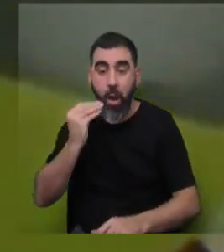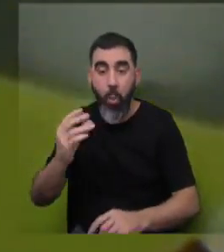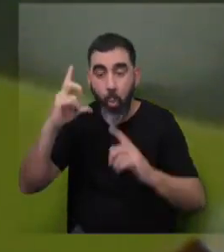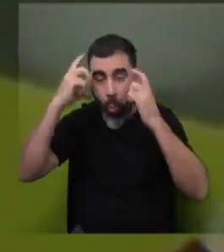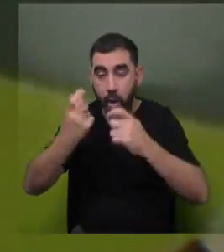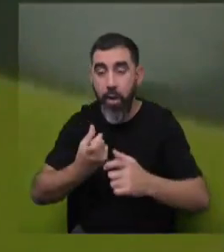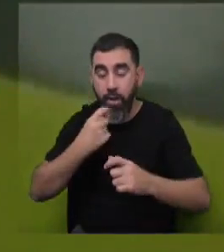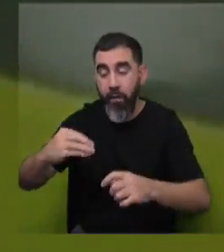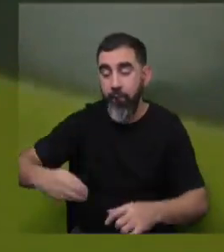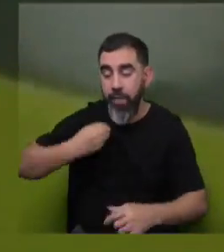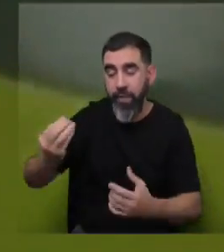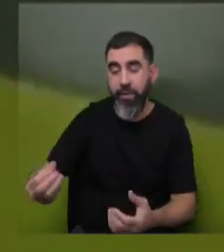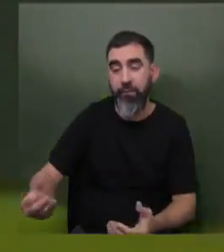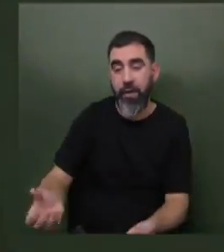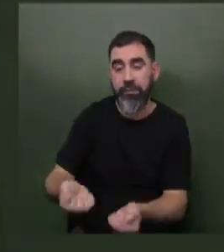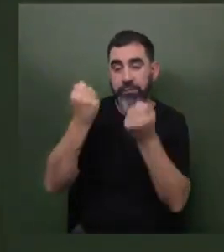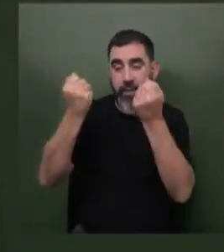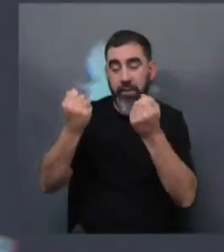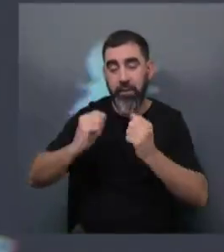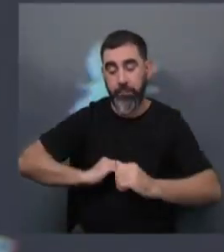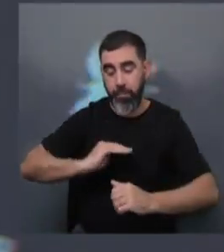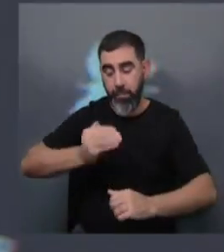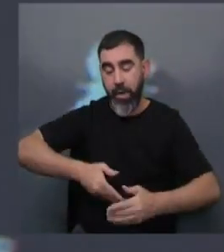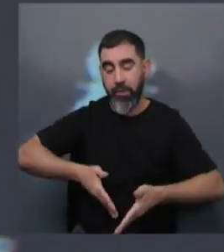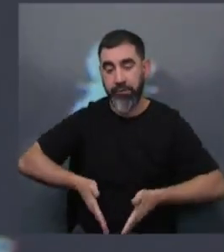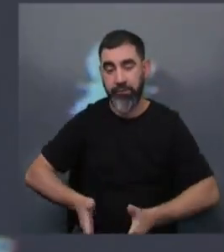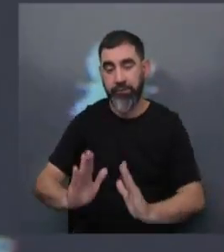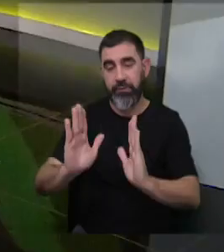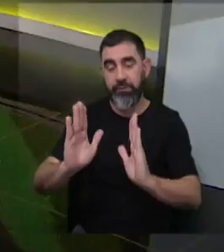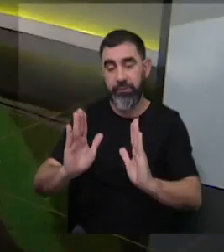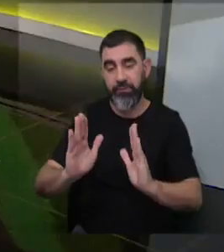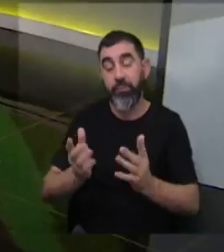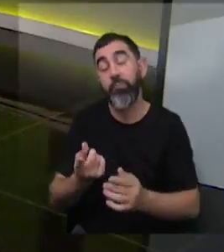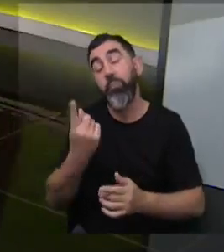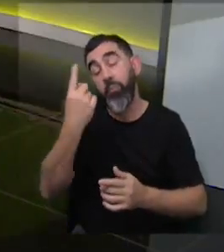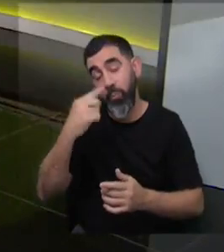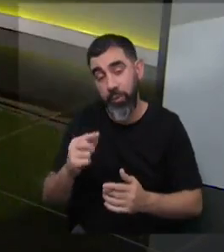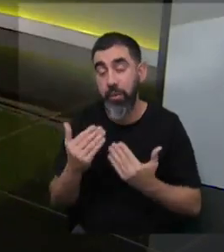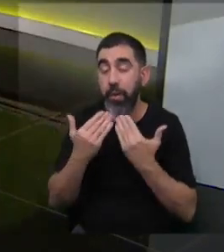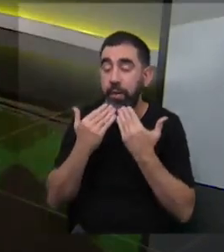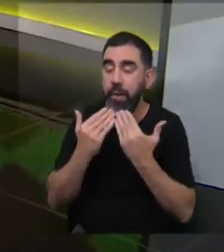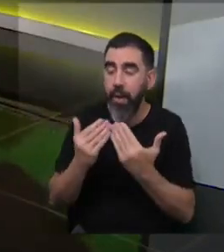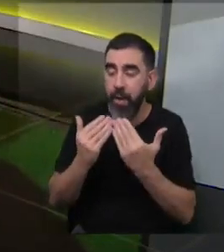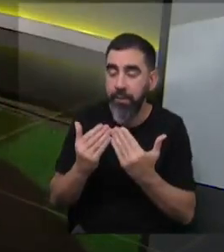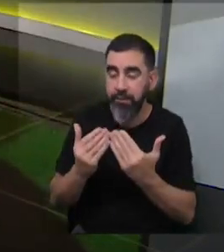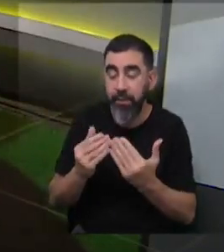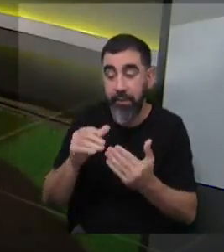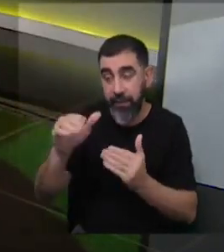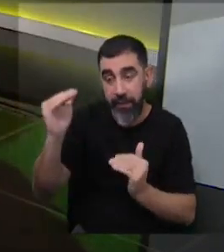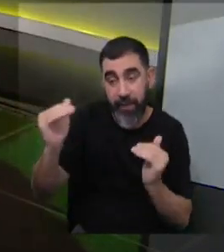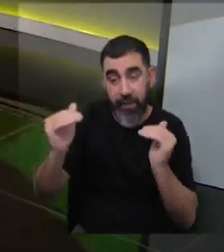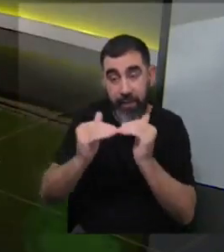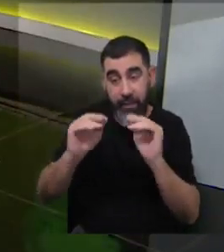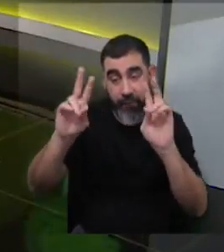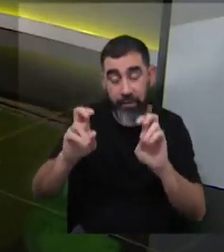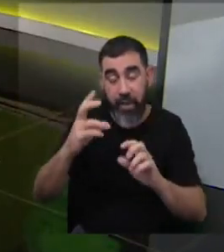abuela vivas de la panza del lobo. Y por eso, gracias al principio de equivalencia,